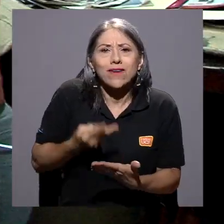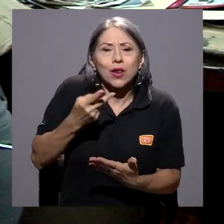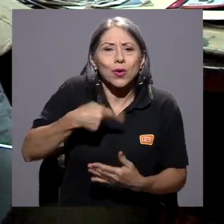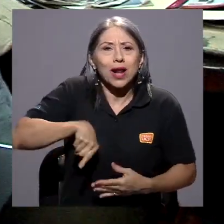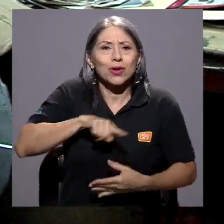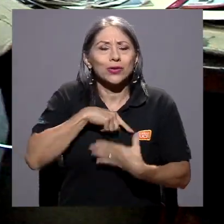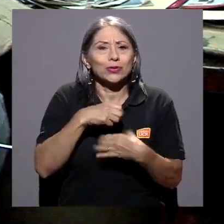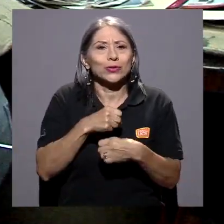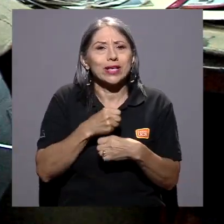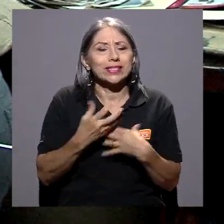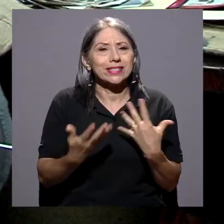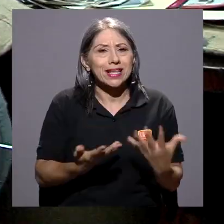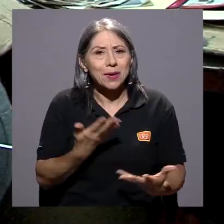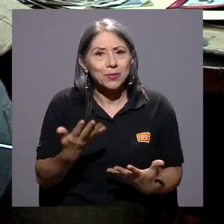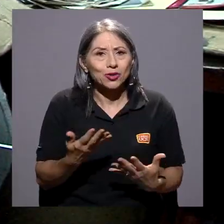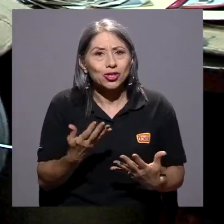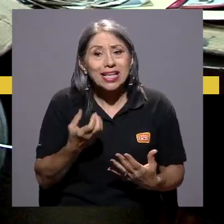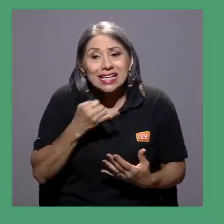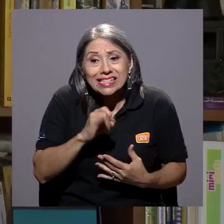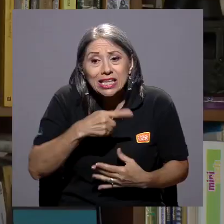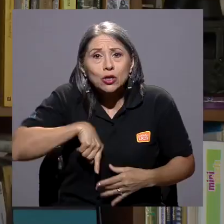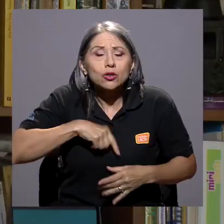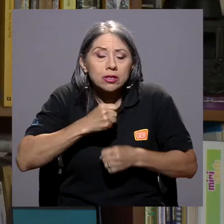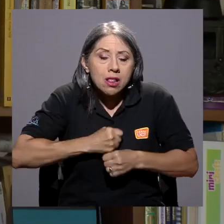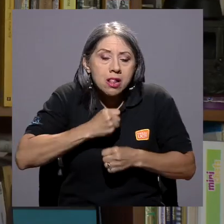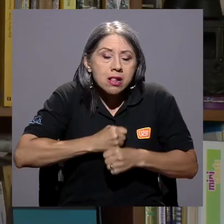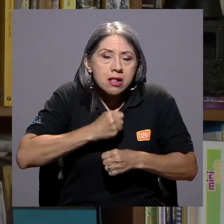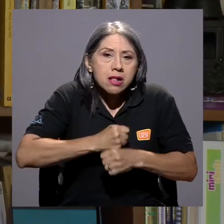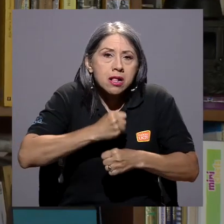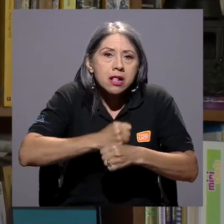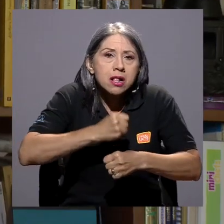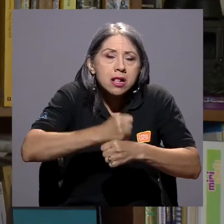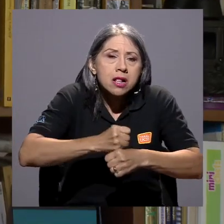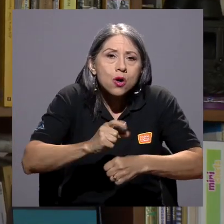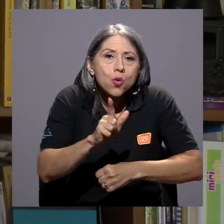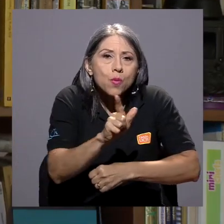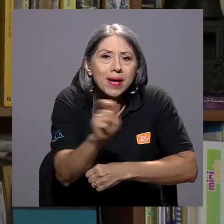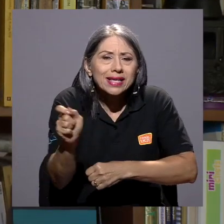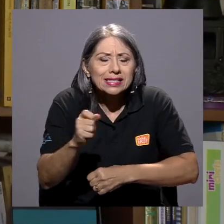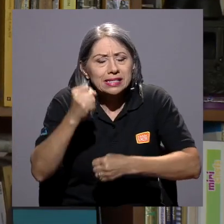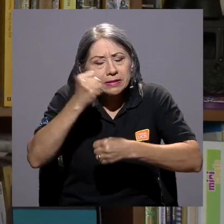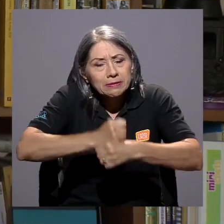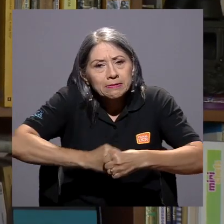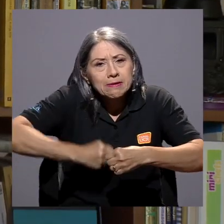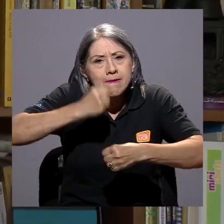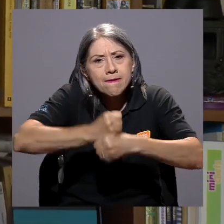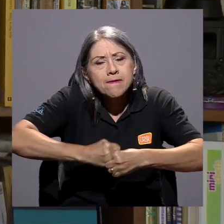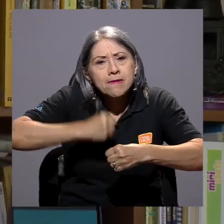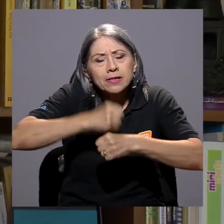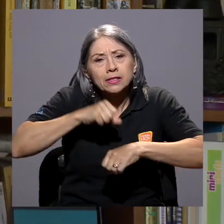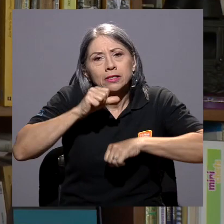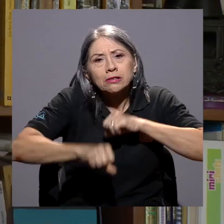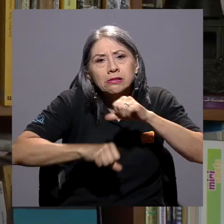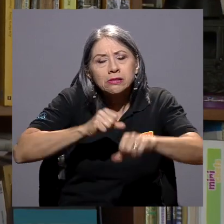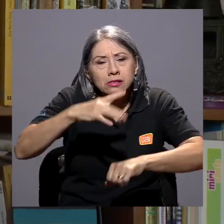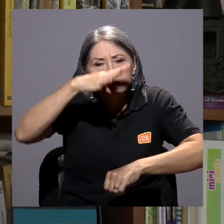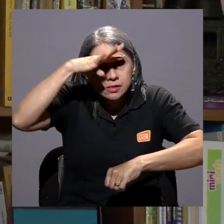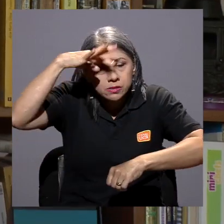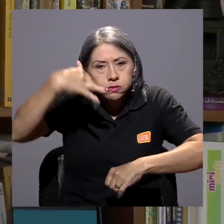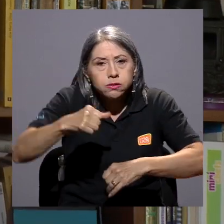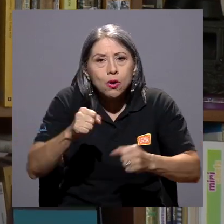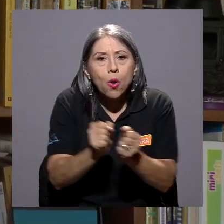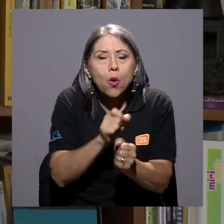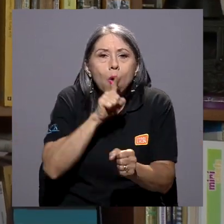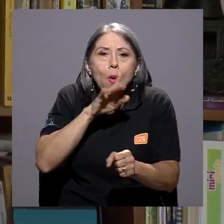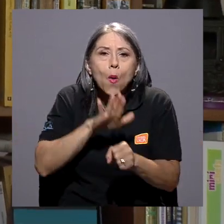hacemos. Si al final de trabajar todo un mes, dando realmente lo mejor que tenemos para dar,